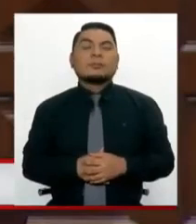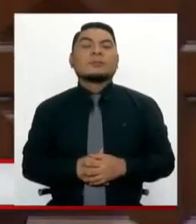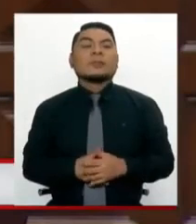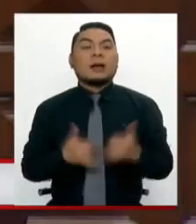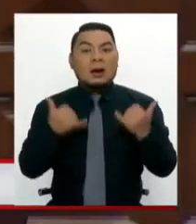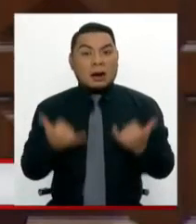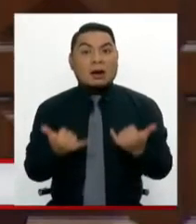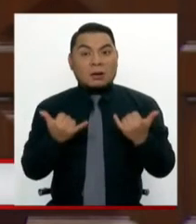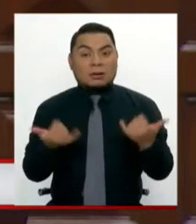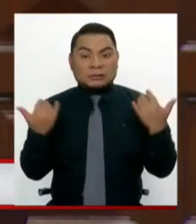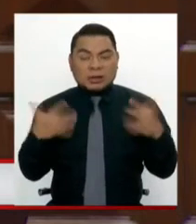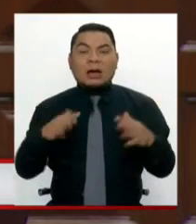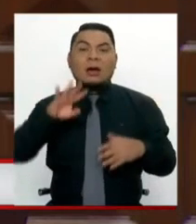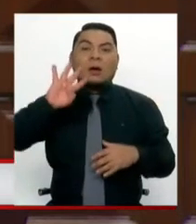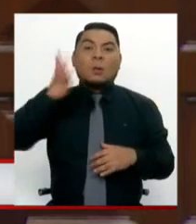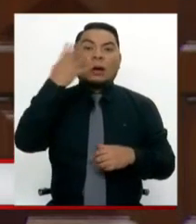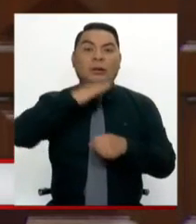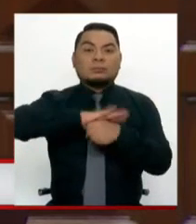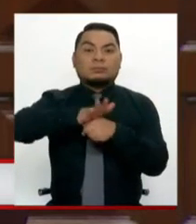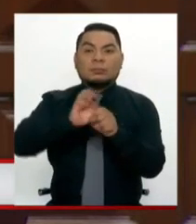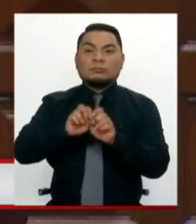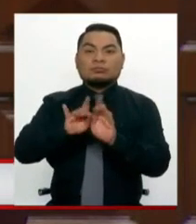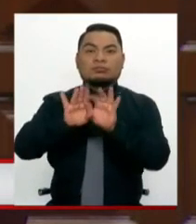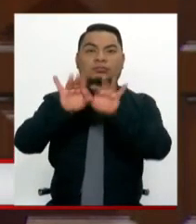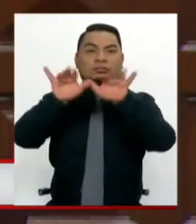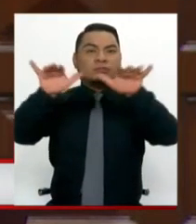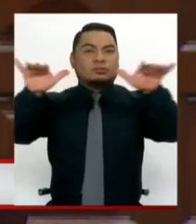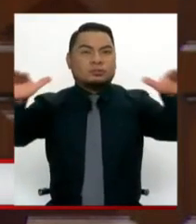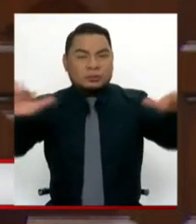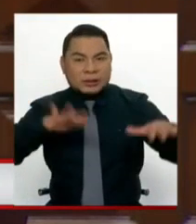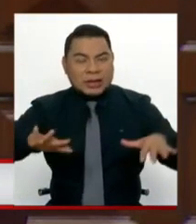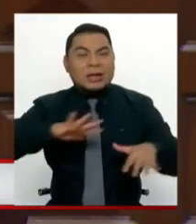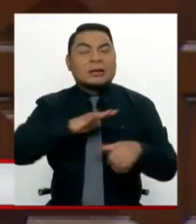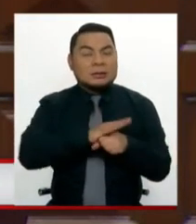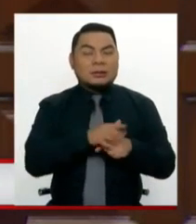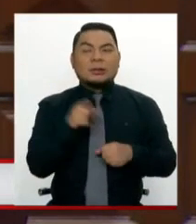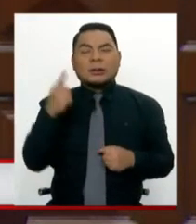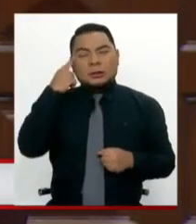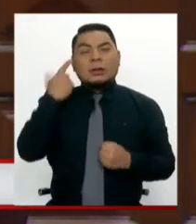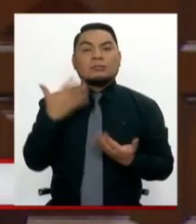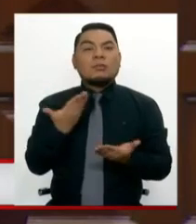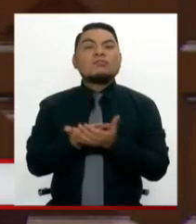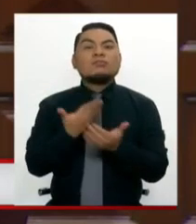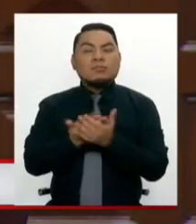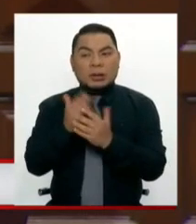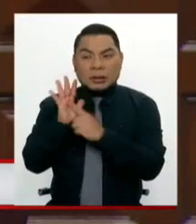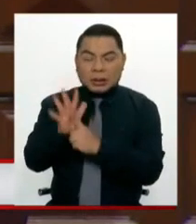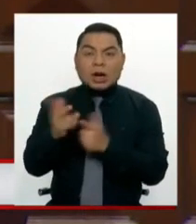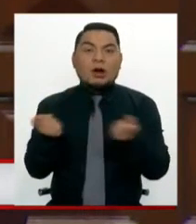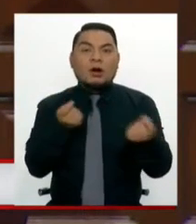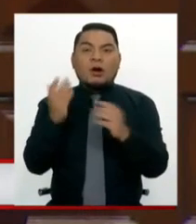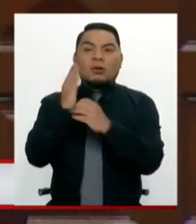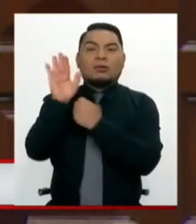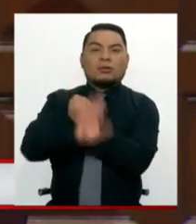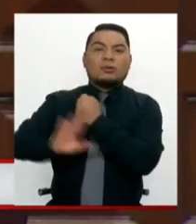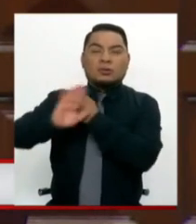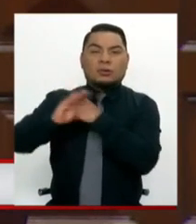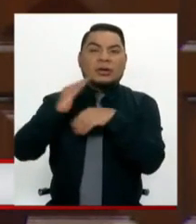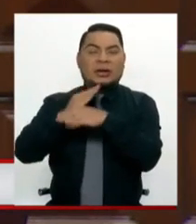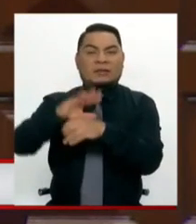Estamos en la cuarta ola de la pandemia y se ha demostrado que la estrategia más efectiva para el control y prevención de esta